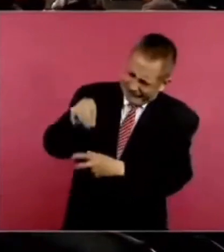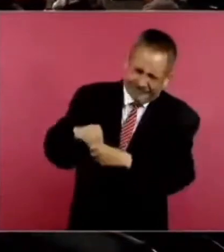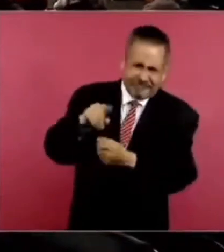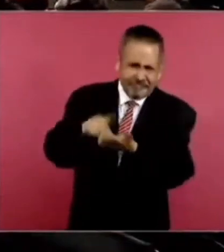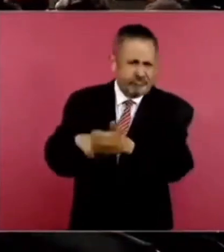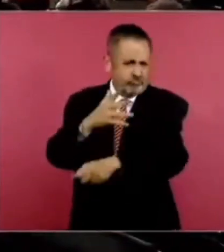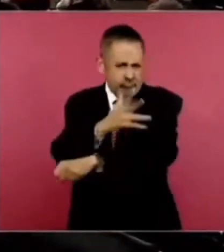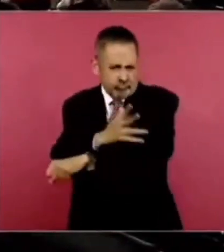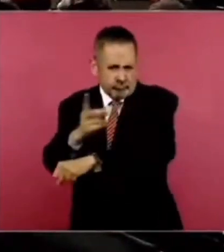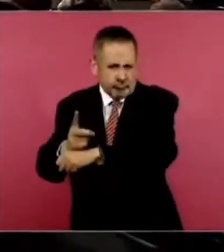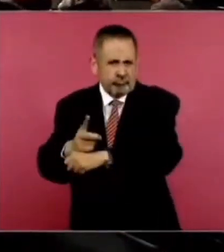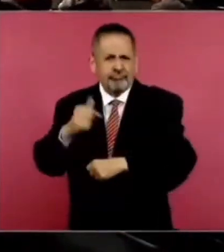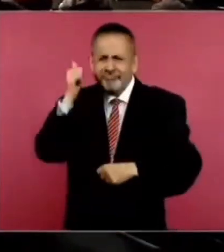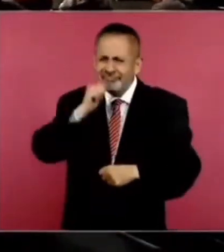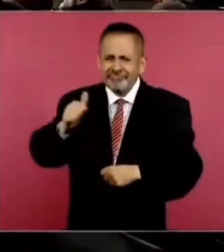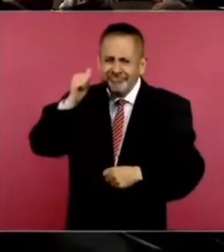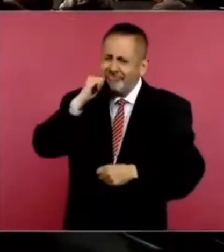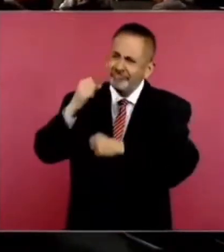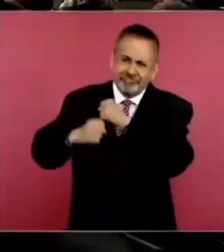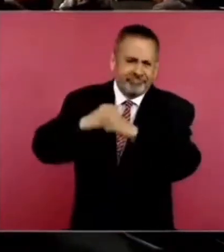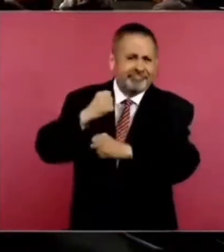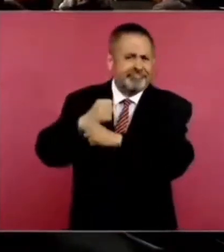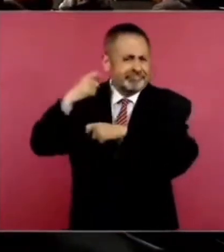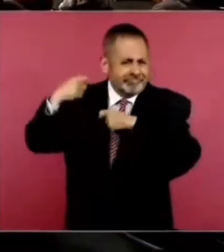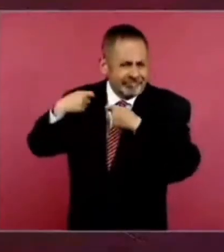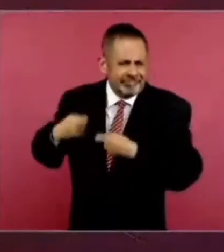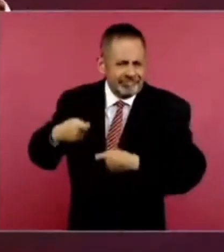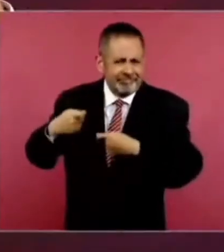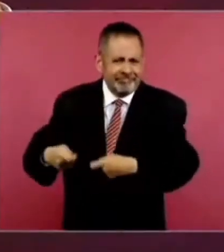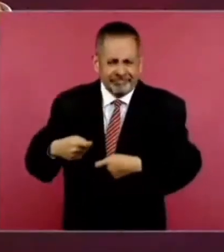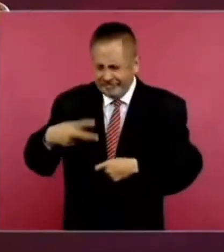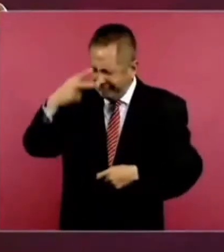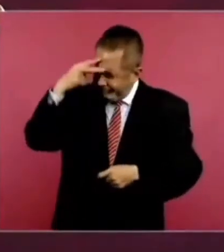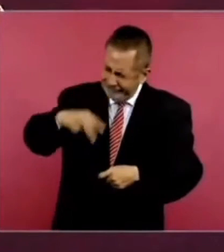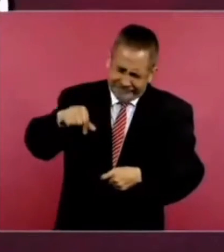Ha existido siempre, es milenaria